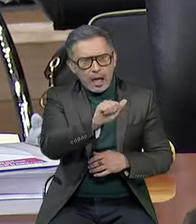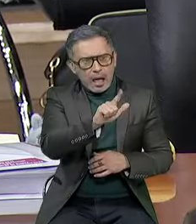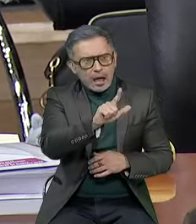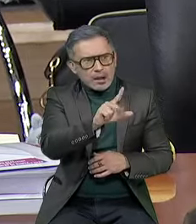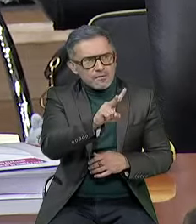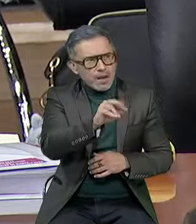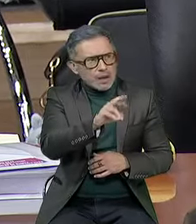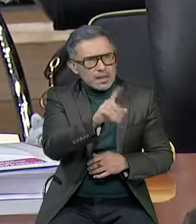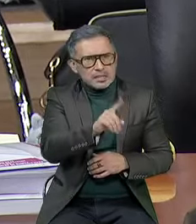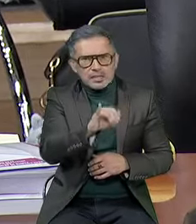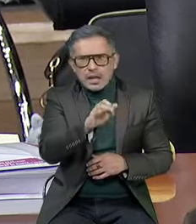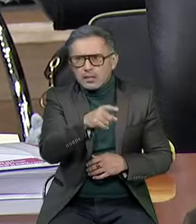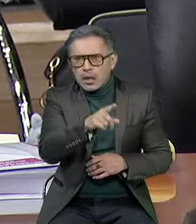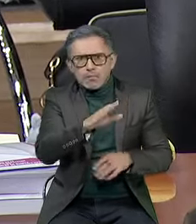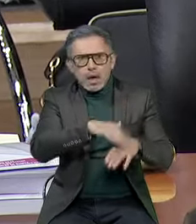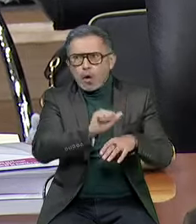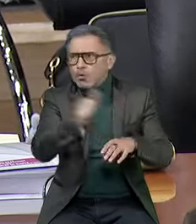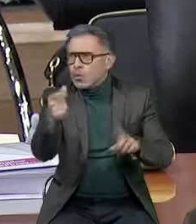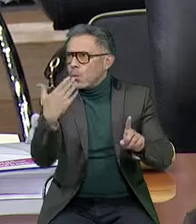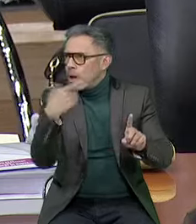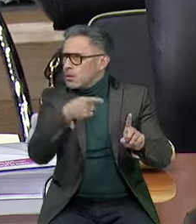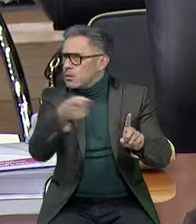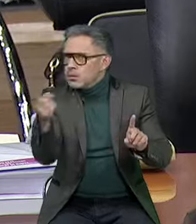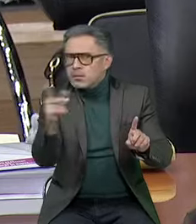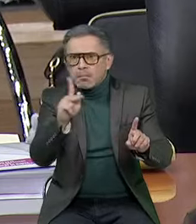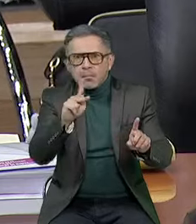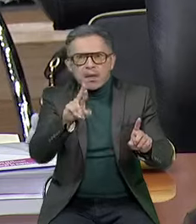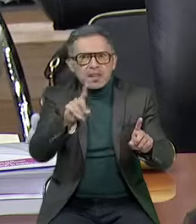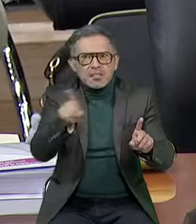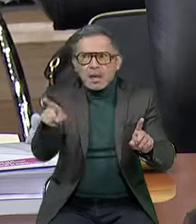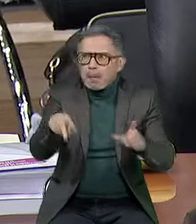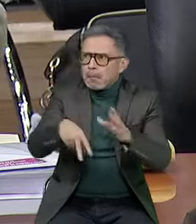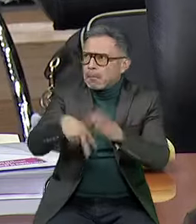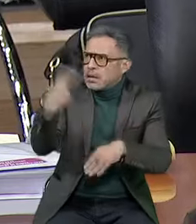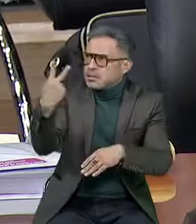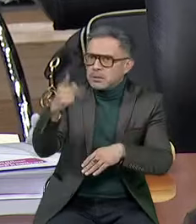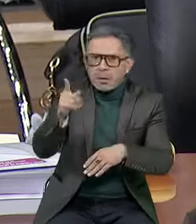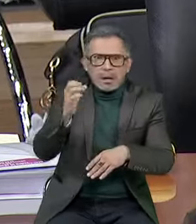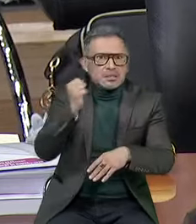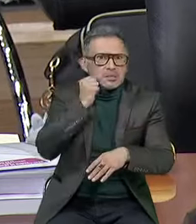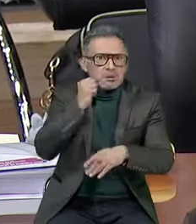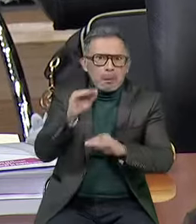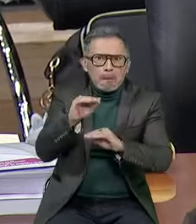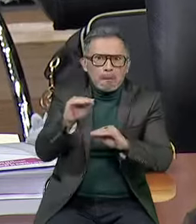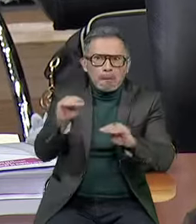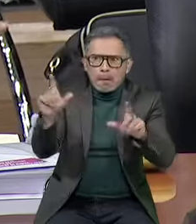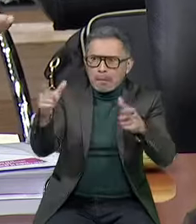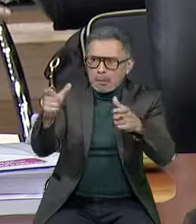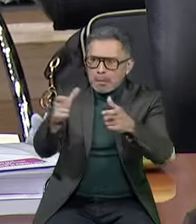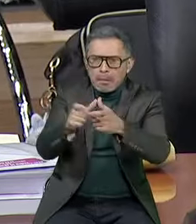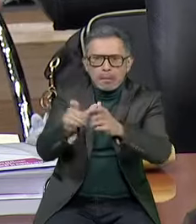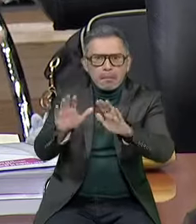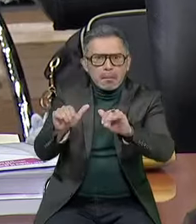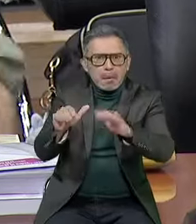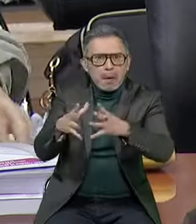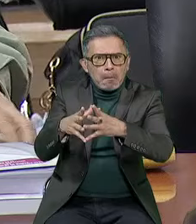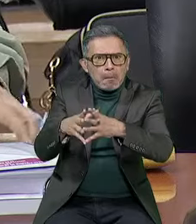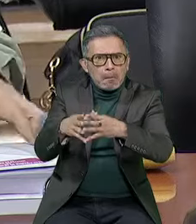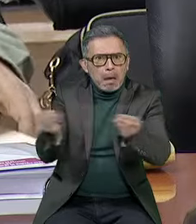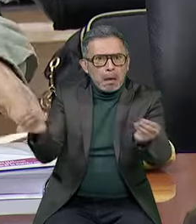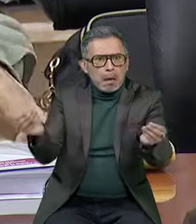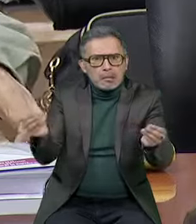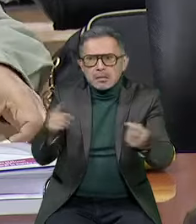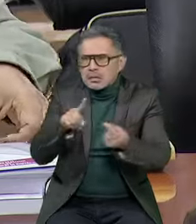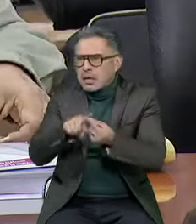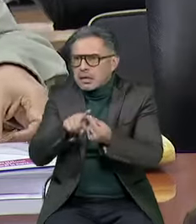más. No hay fracción del PRD en el Senado, están en extinción. Entonces, pues de algún lugar tenía que